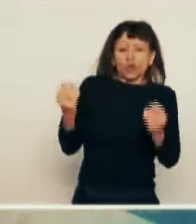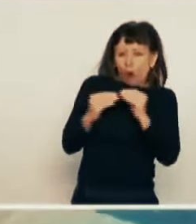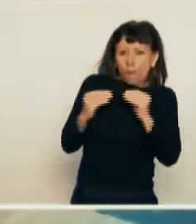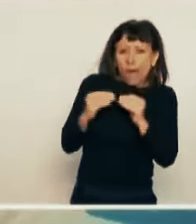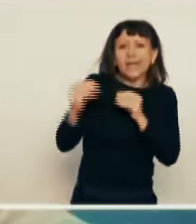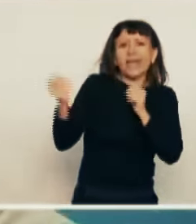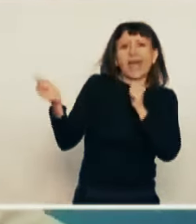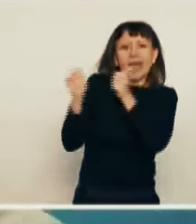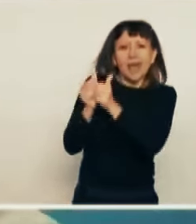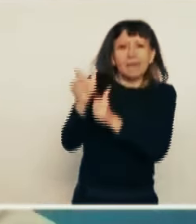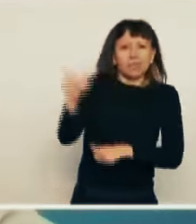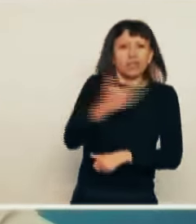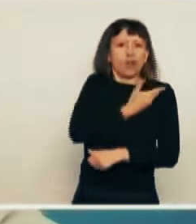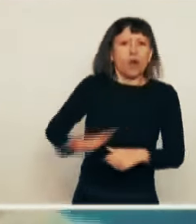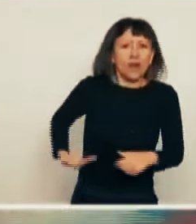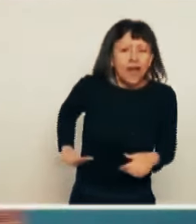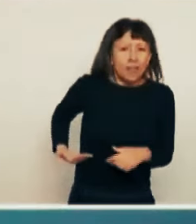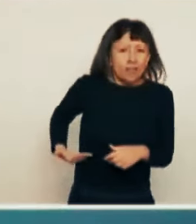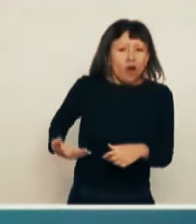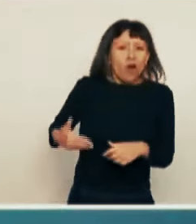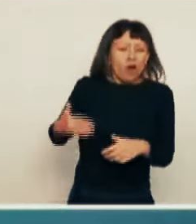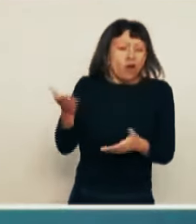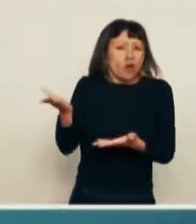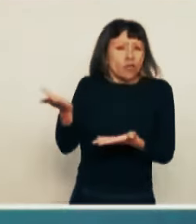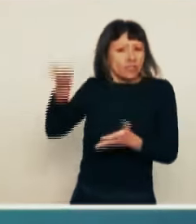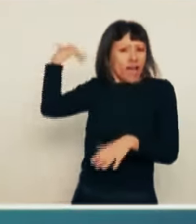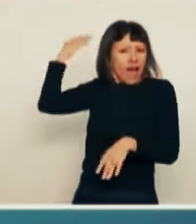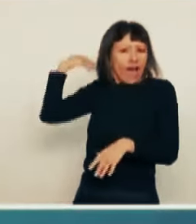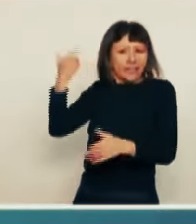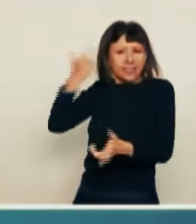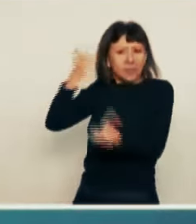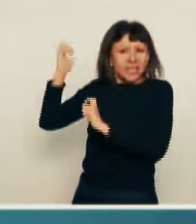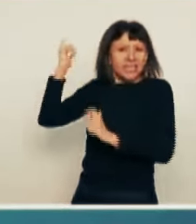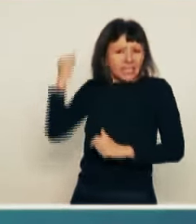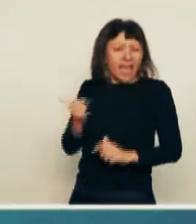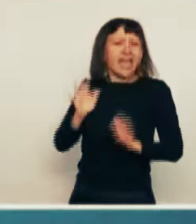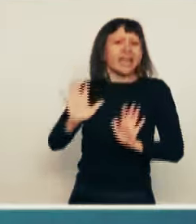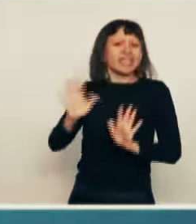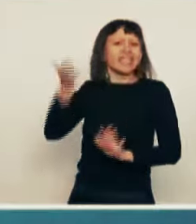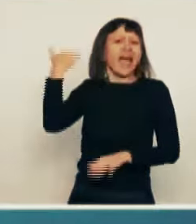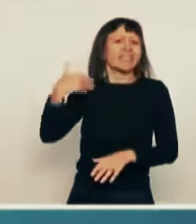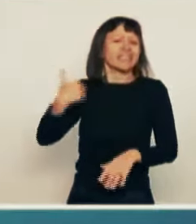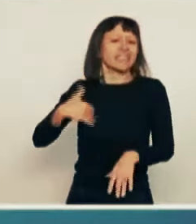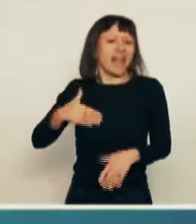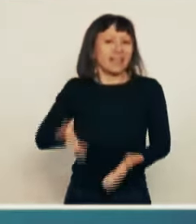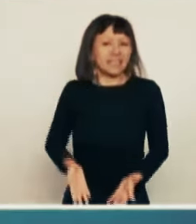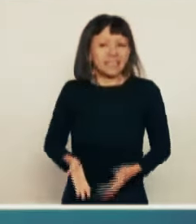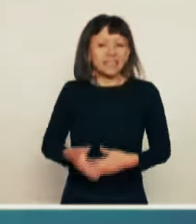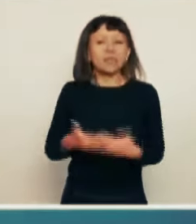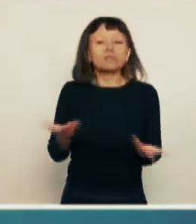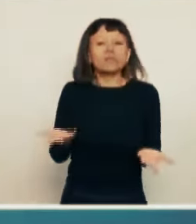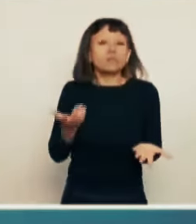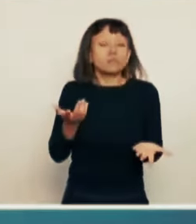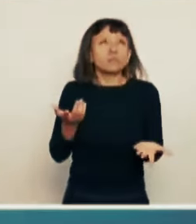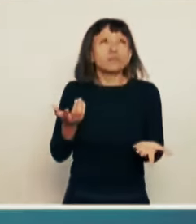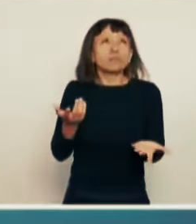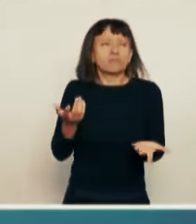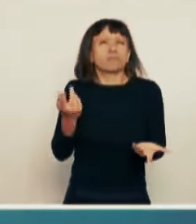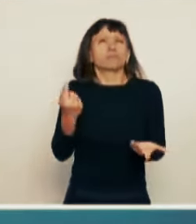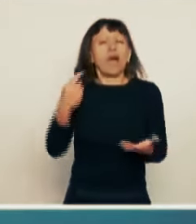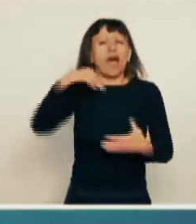91 hasta el 2003. Este es el país que teníamos. Entonces uno se pregunta, bueno, pero